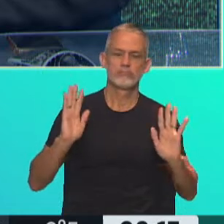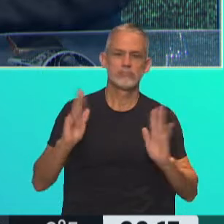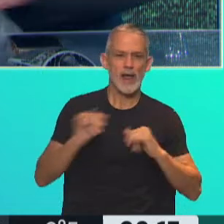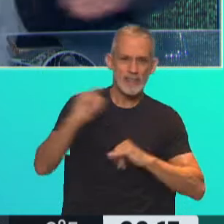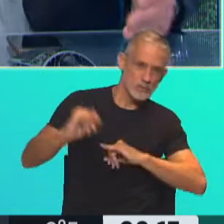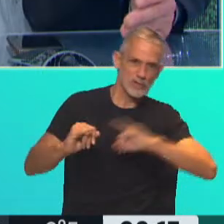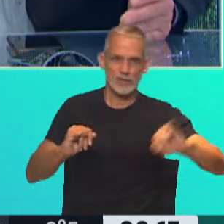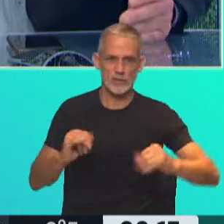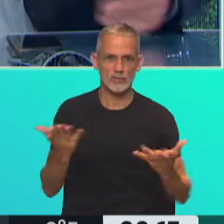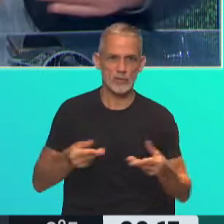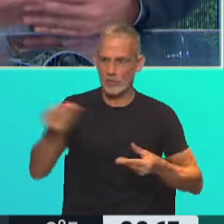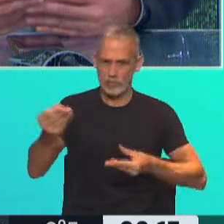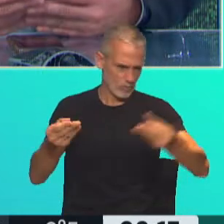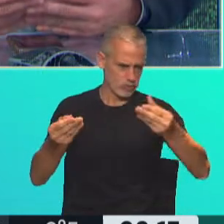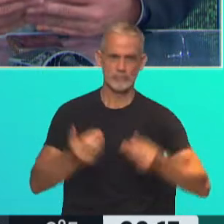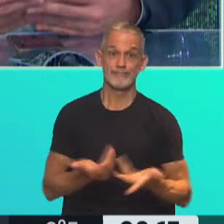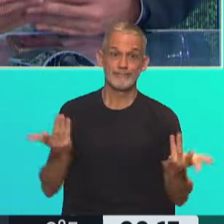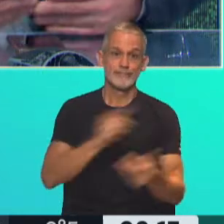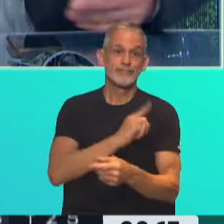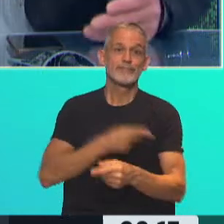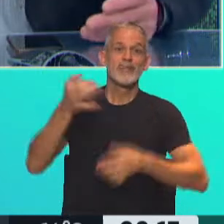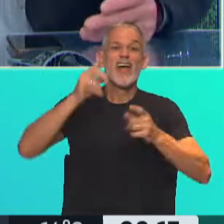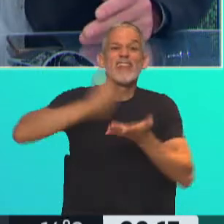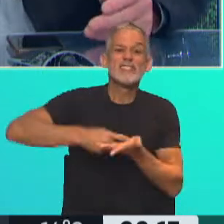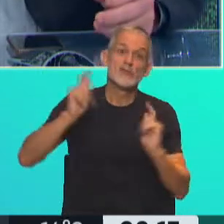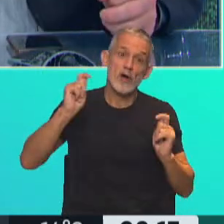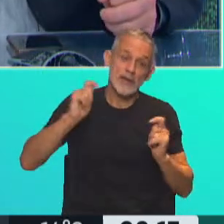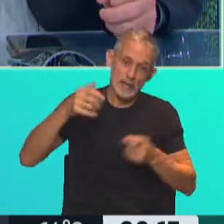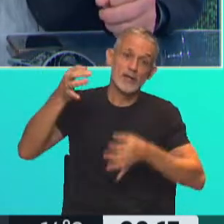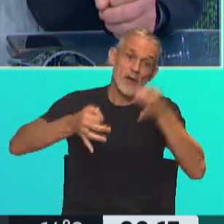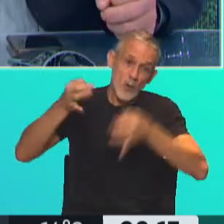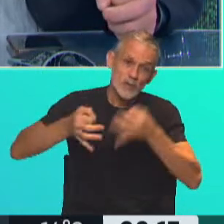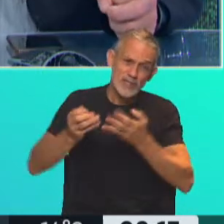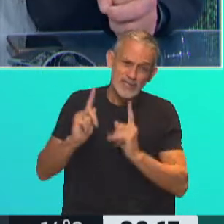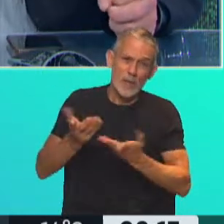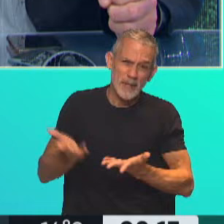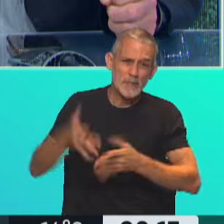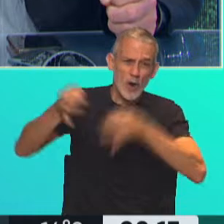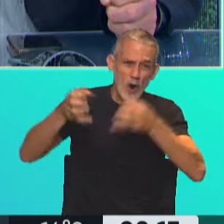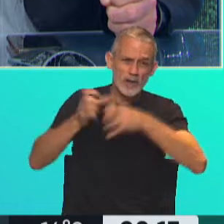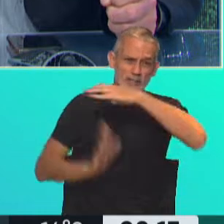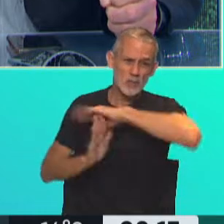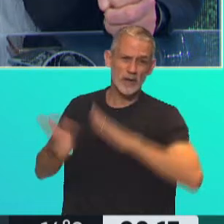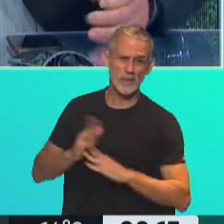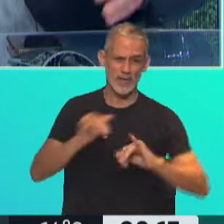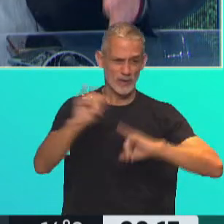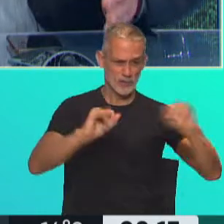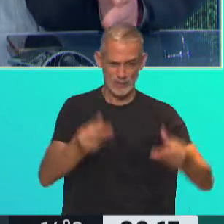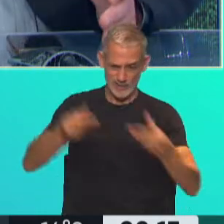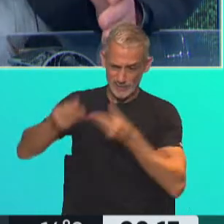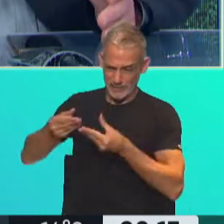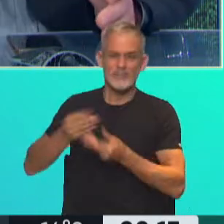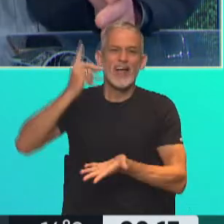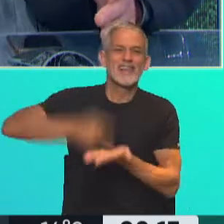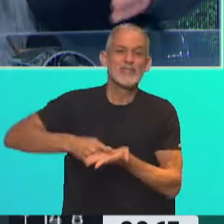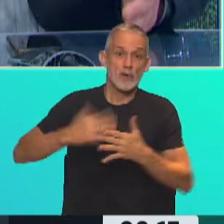Cámara Baja. ¿Y dónde termina esto? En el Poder Judicial. ¿Dónde? En la justicia. es la Corte Suprema de Justicia, que por un